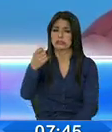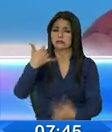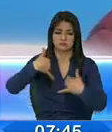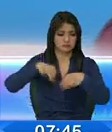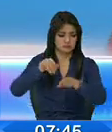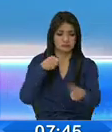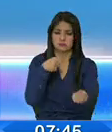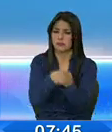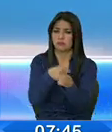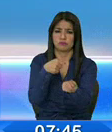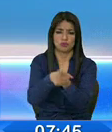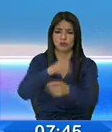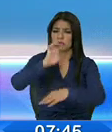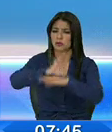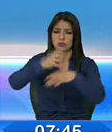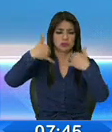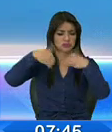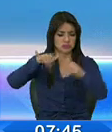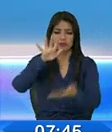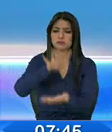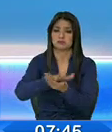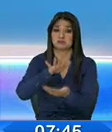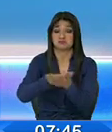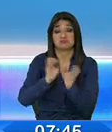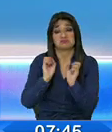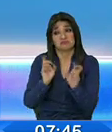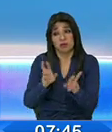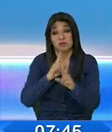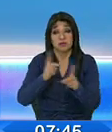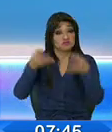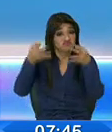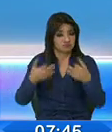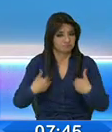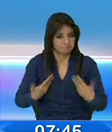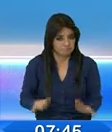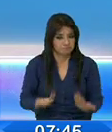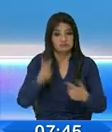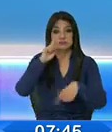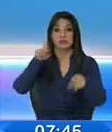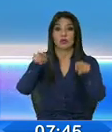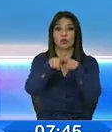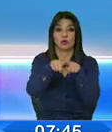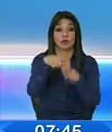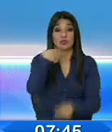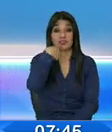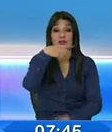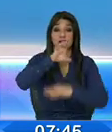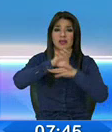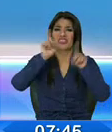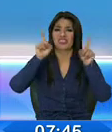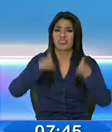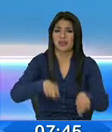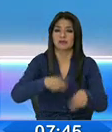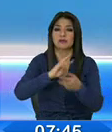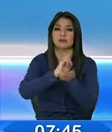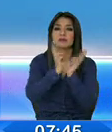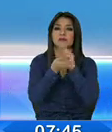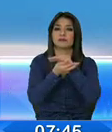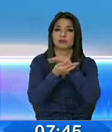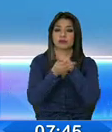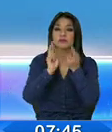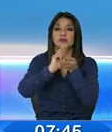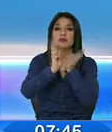apoyando al ecuador y también el acuerdo como el fondo decía que el ecuador presentaría las reformas